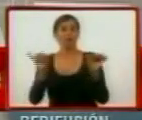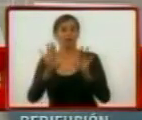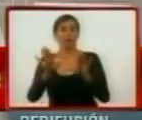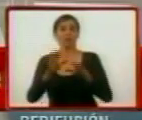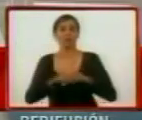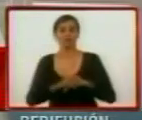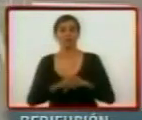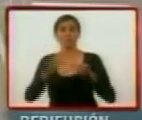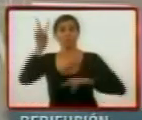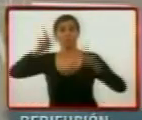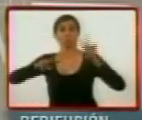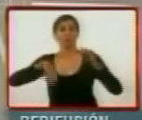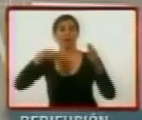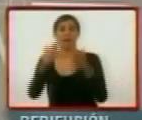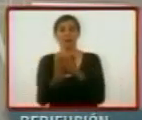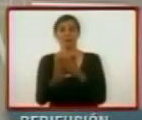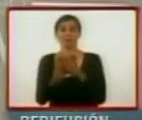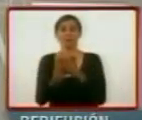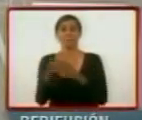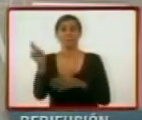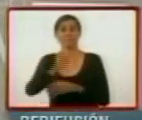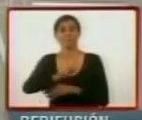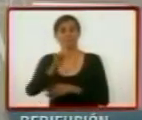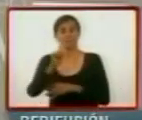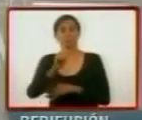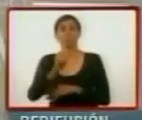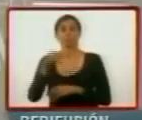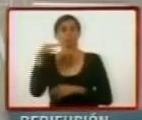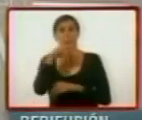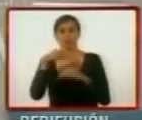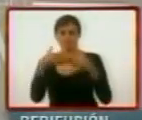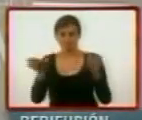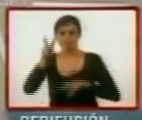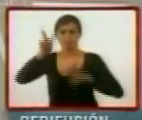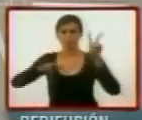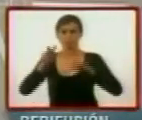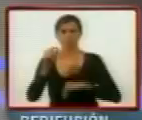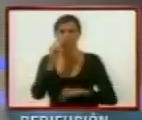caraqueño hasta el próximo mes de octubre. Keiber Borregorrada, La Noticia.